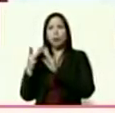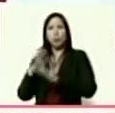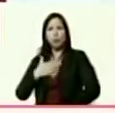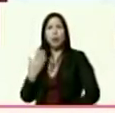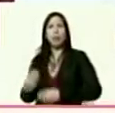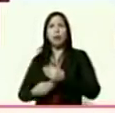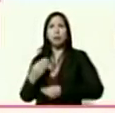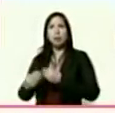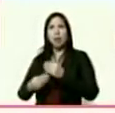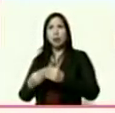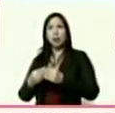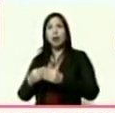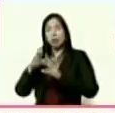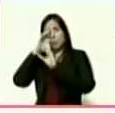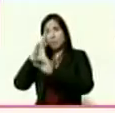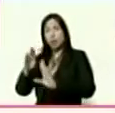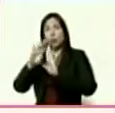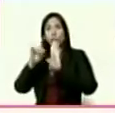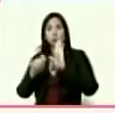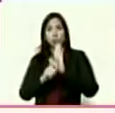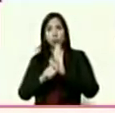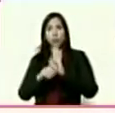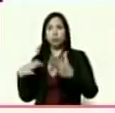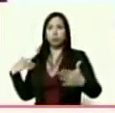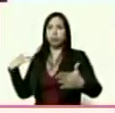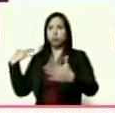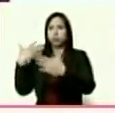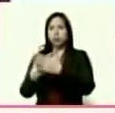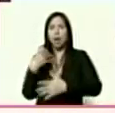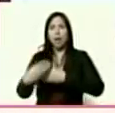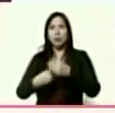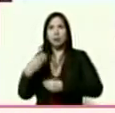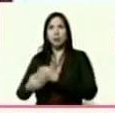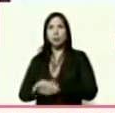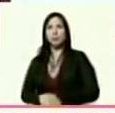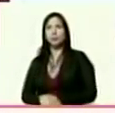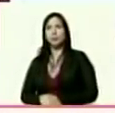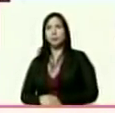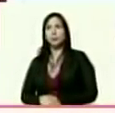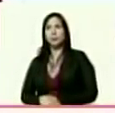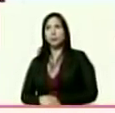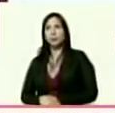marco de la Constitución. Y así lo ha venido haciendo. Así lo ha venido haciendo. Que